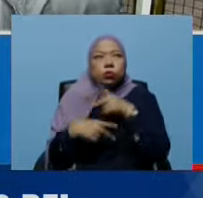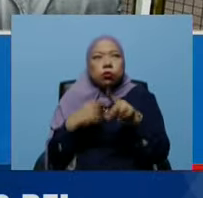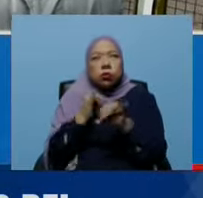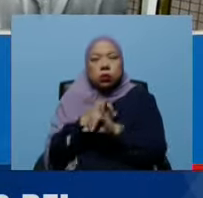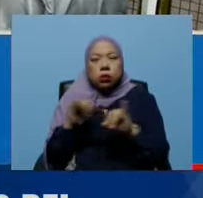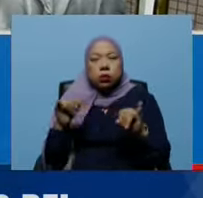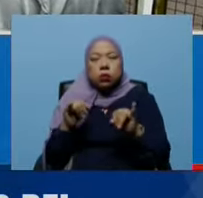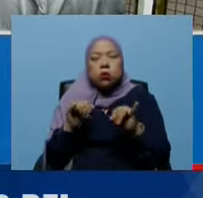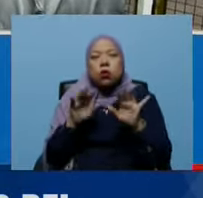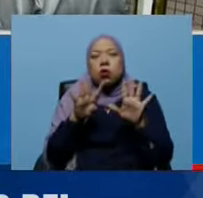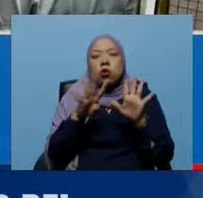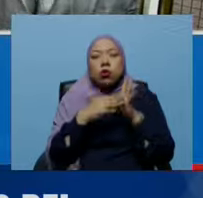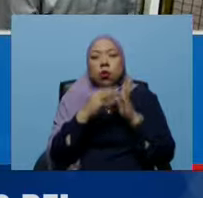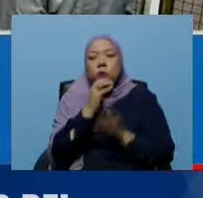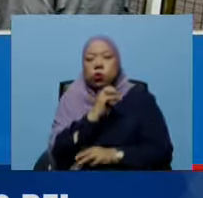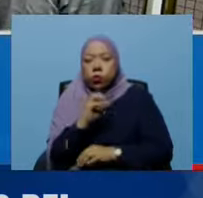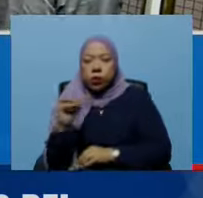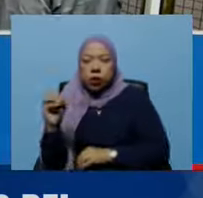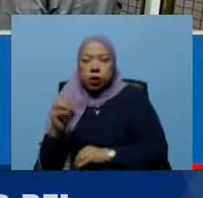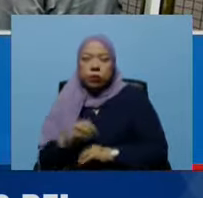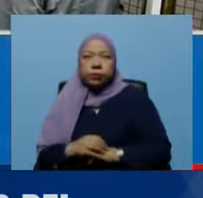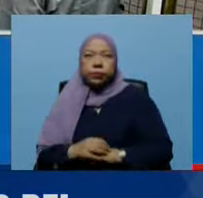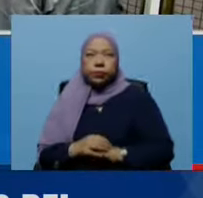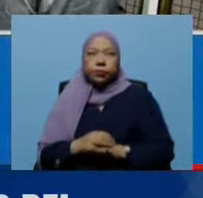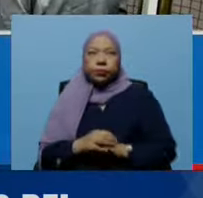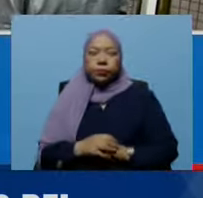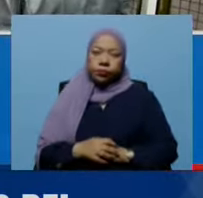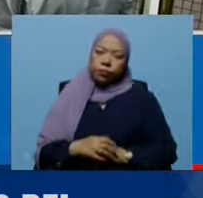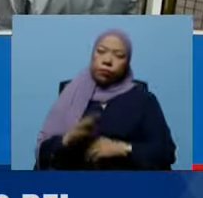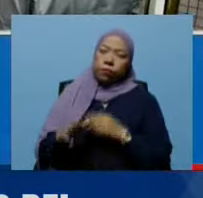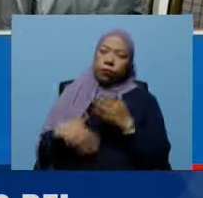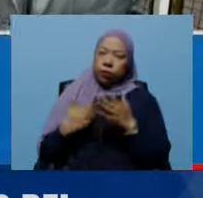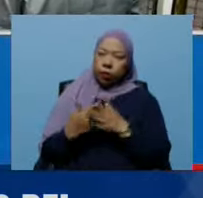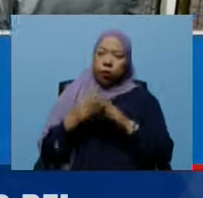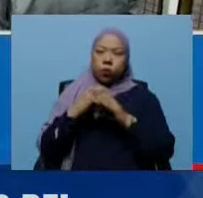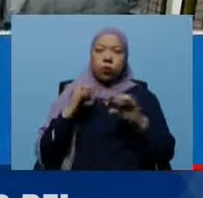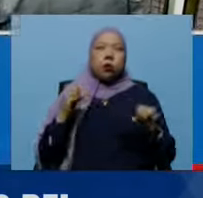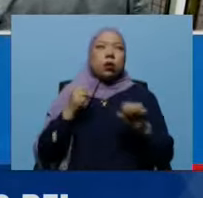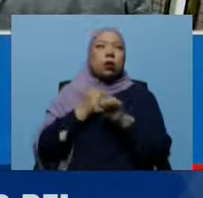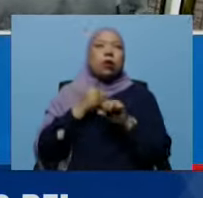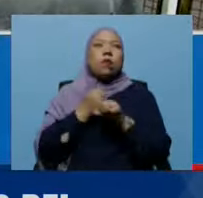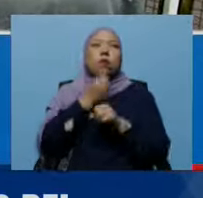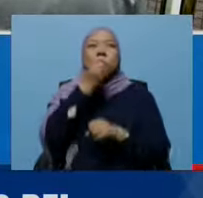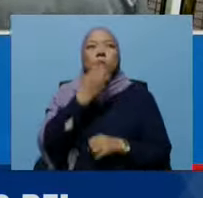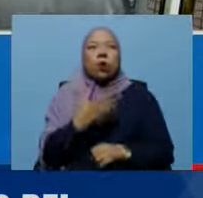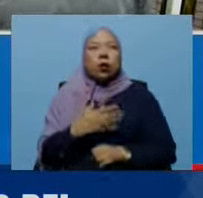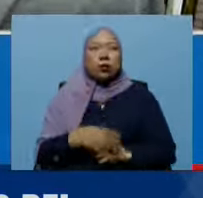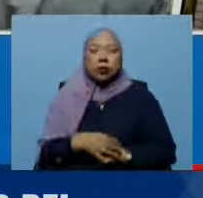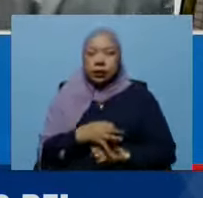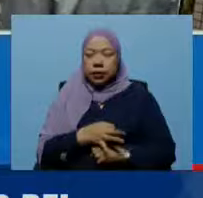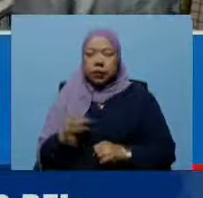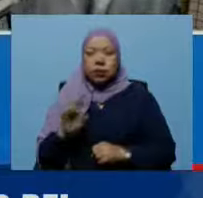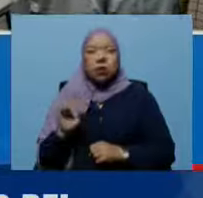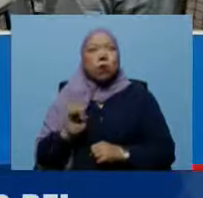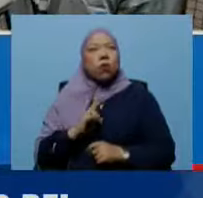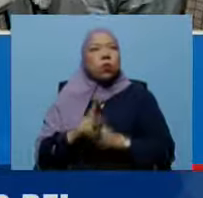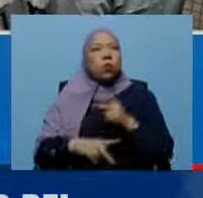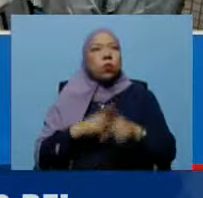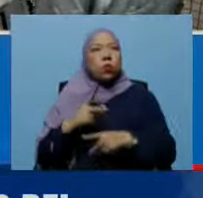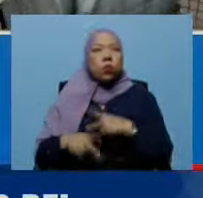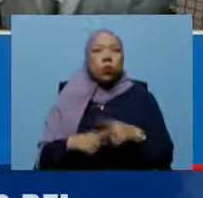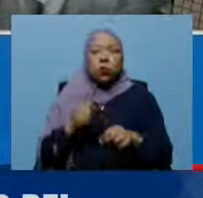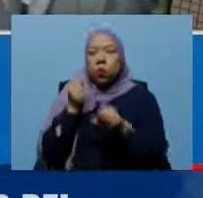A más de 900. A más de 900 grados. Hasta que sale la cabilla de máxima calidad. Exacto, sí, sí. Venezuela produce